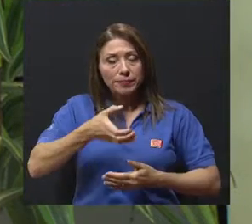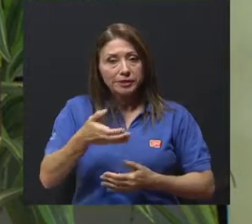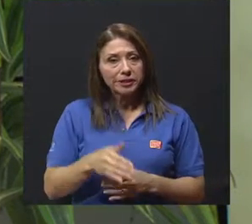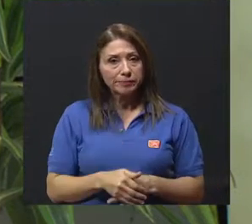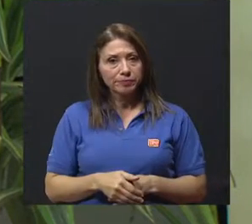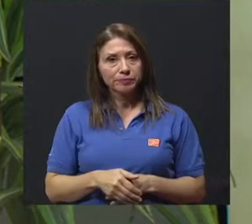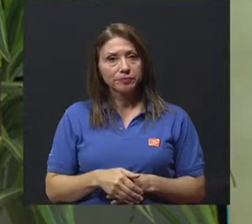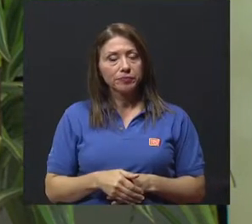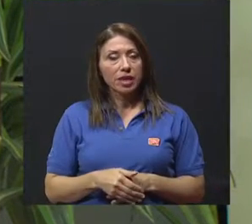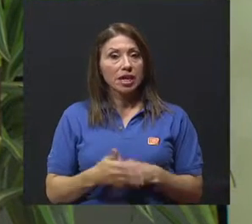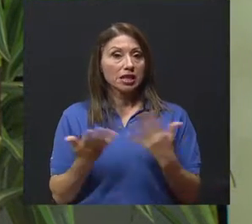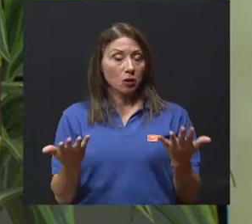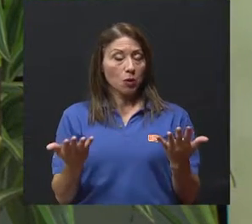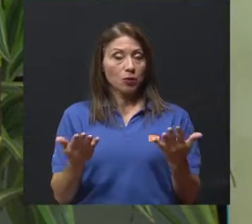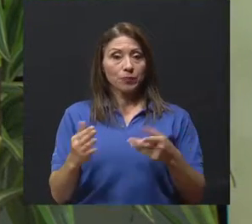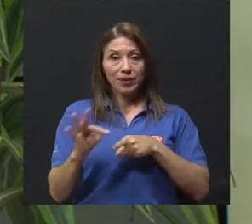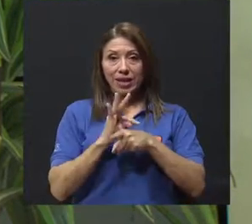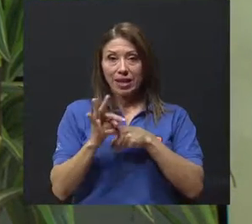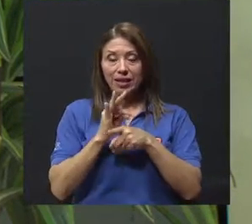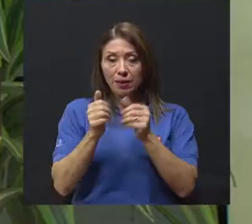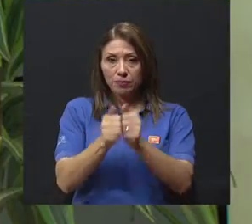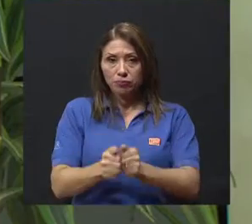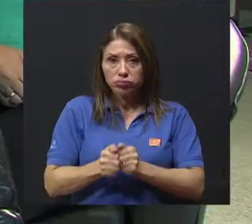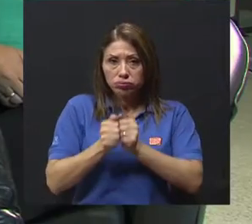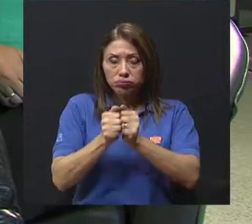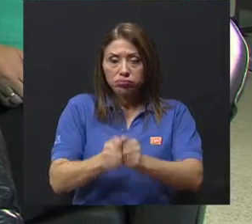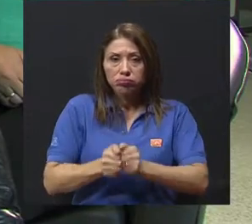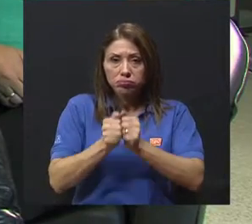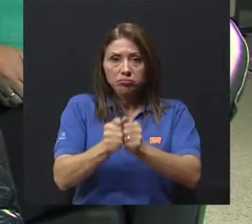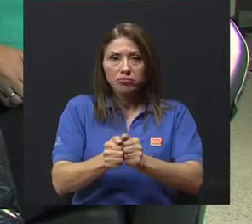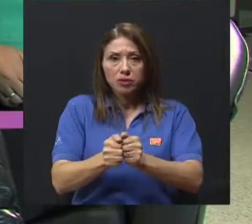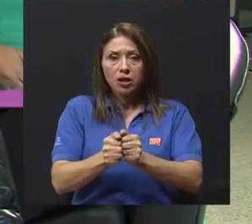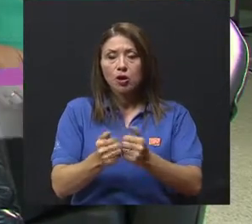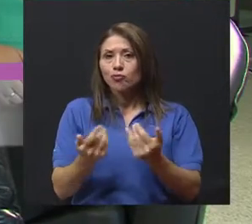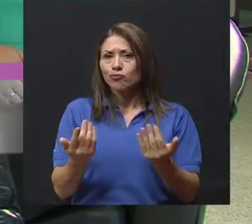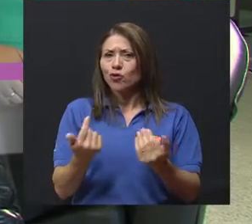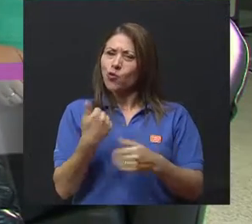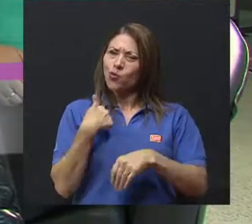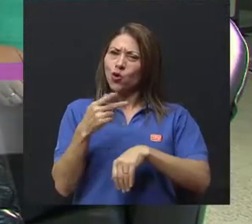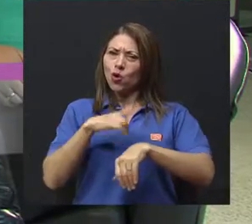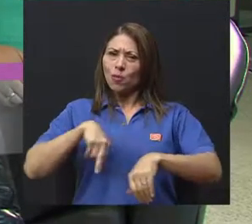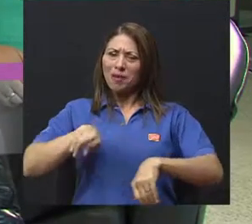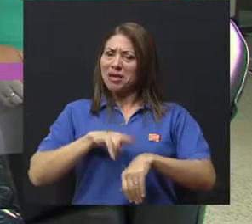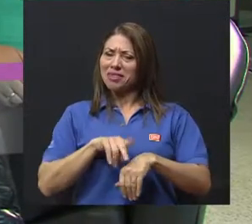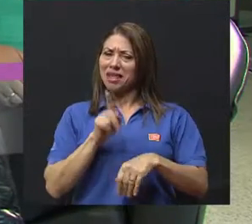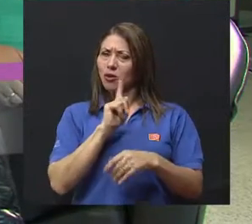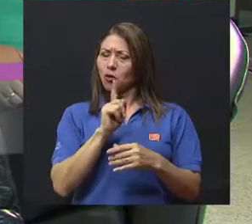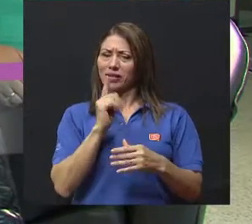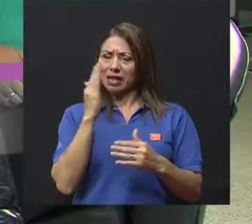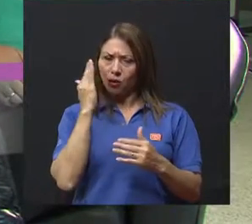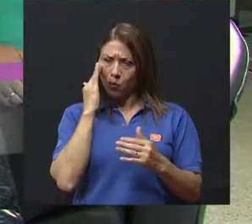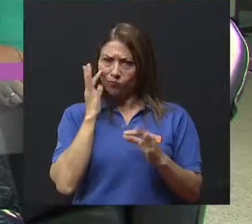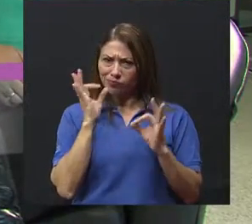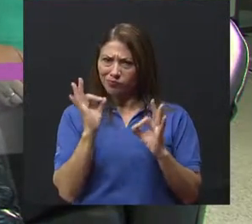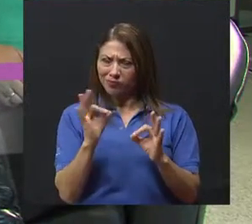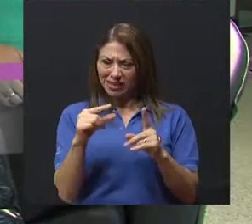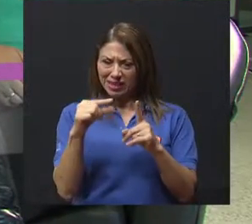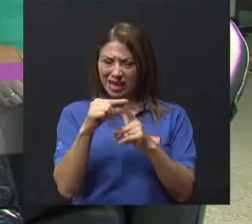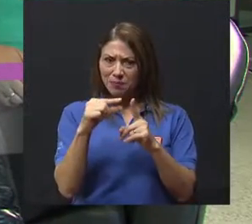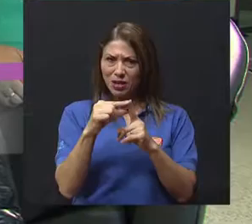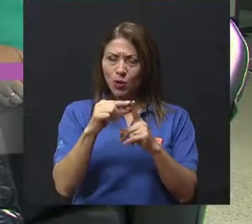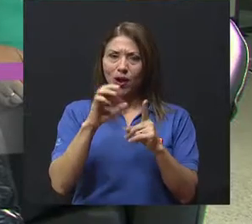y es que bueno la equinoterapia uno normalmente azul y no no está familiarizado con el término